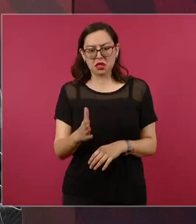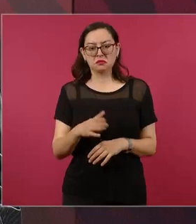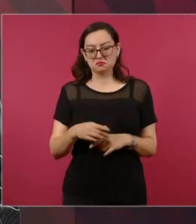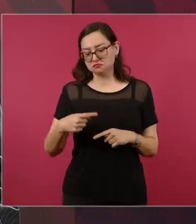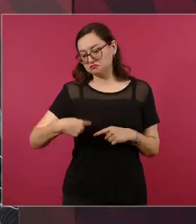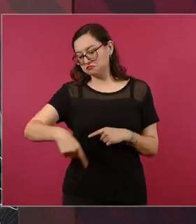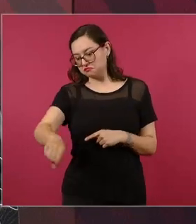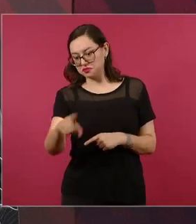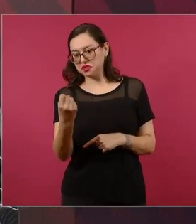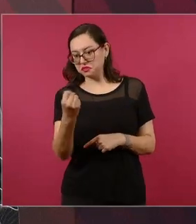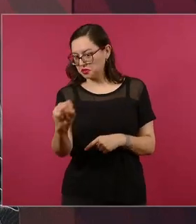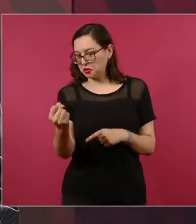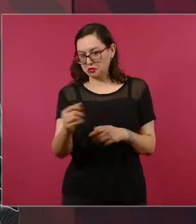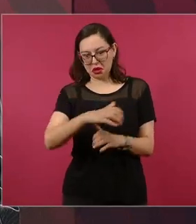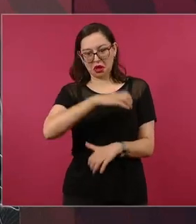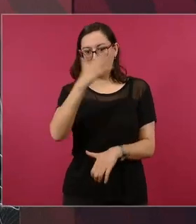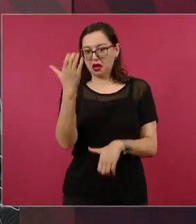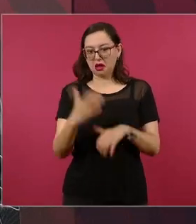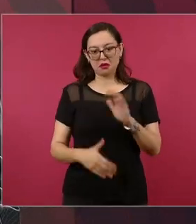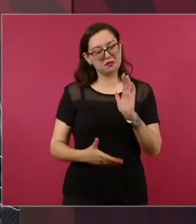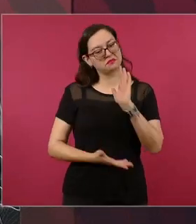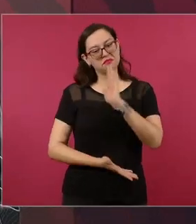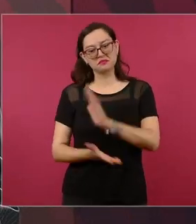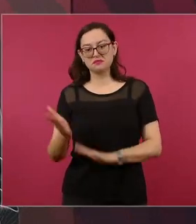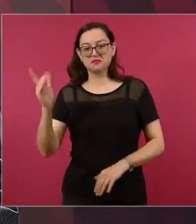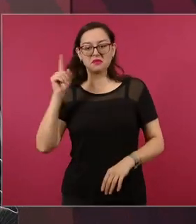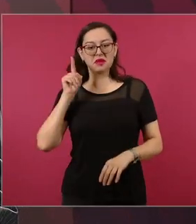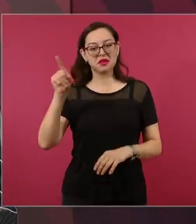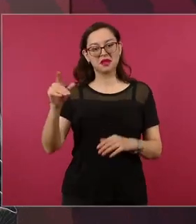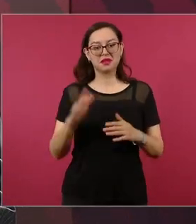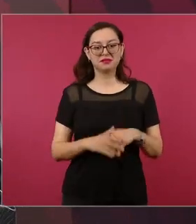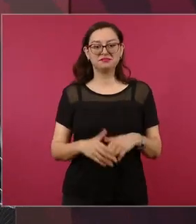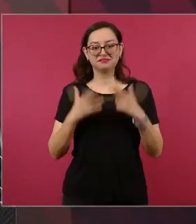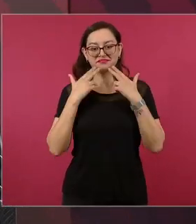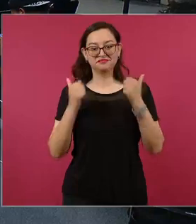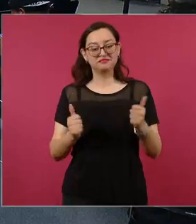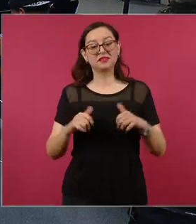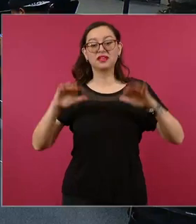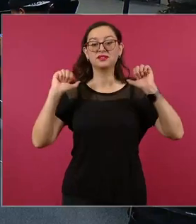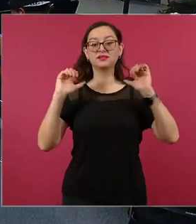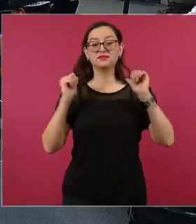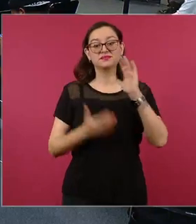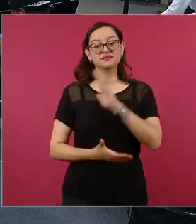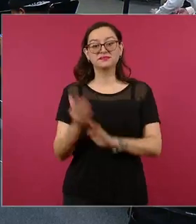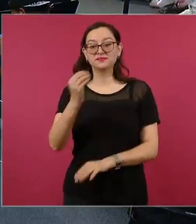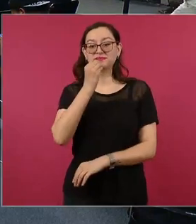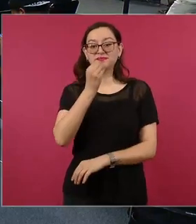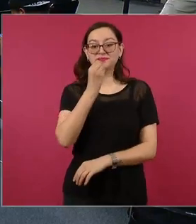poderme ir a Palenque. Adiós, adiós, vamos a desayunar.